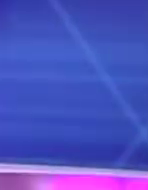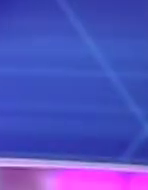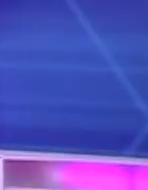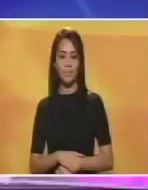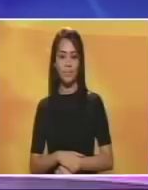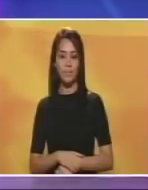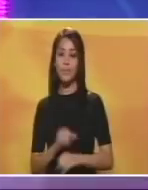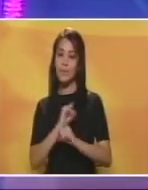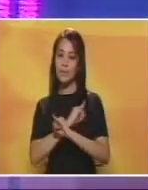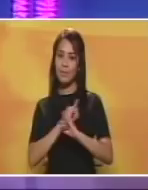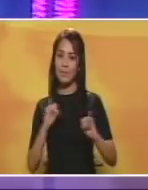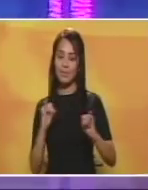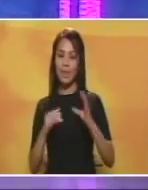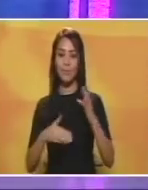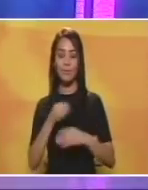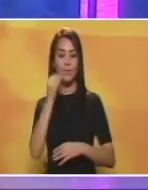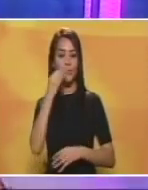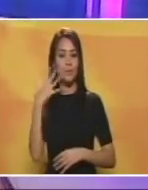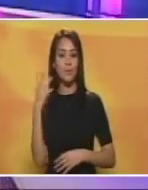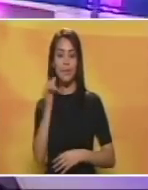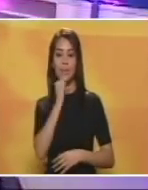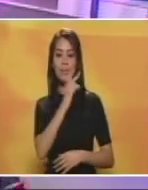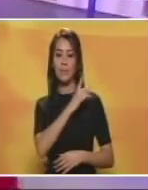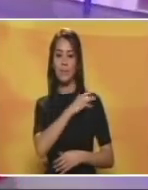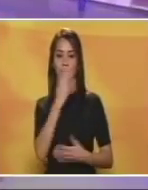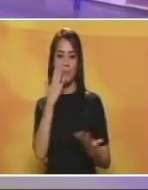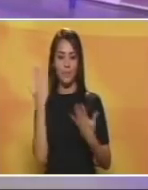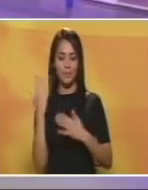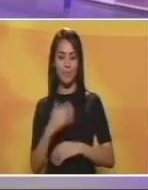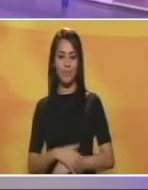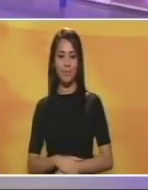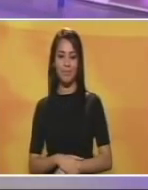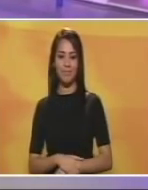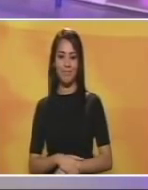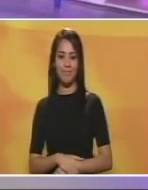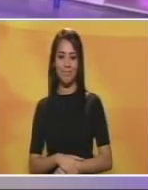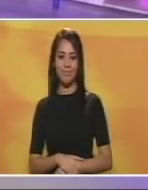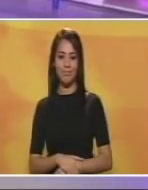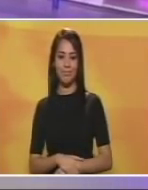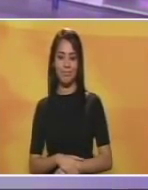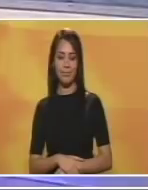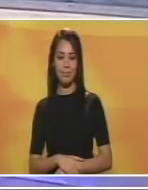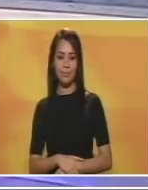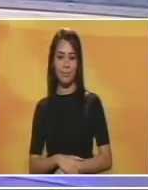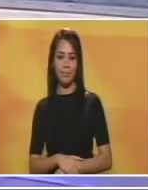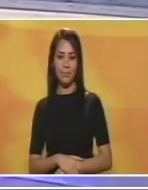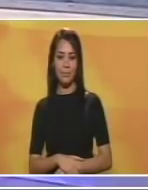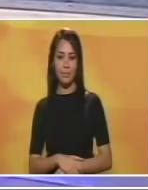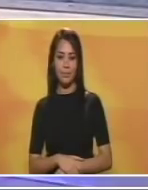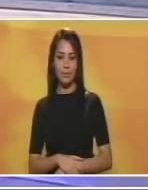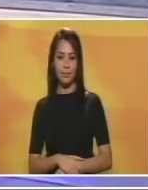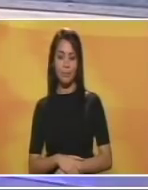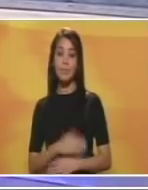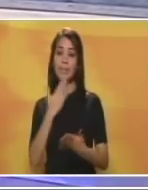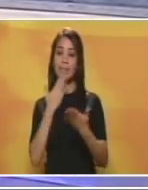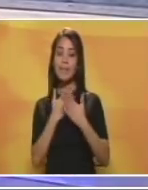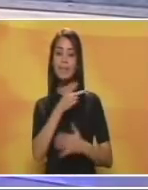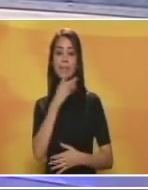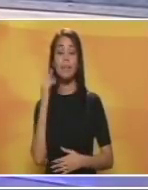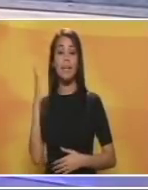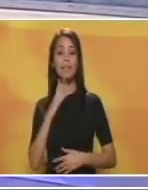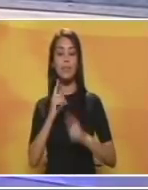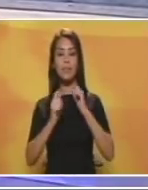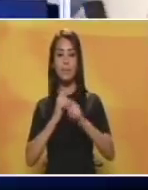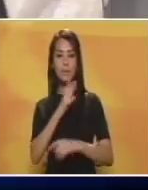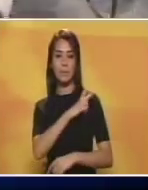Así llegamos al final. Soy Carelis Cuadros y los espero en una próxima emisión de Estrenos y Estrellas por su noticiero Venevisión. Gracias, Cariel. Y al regreso de la